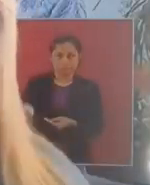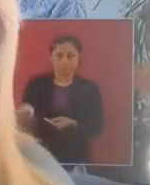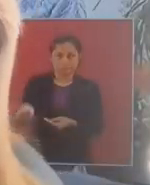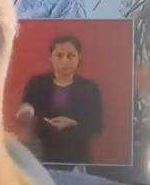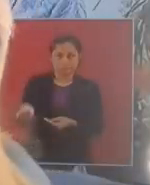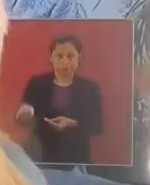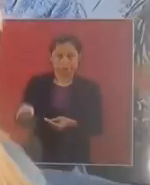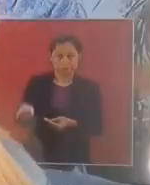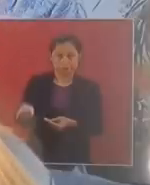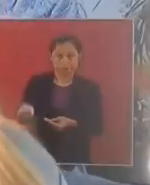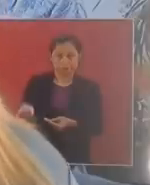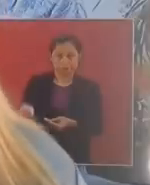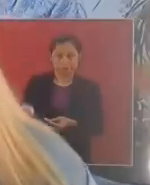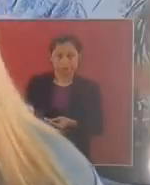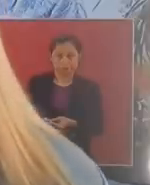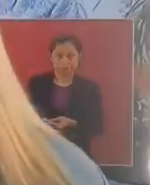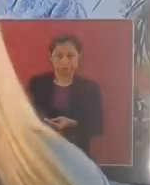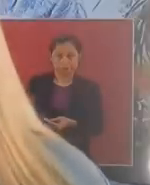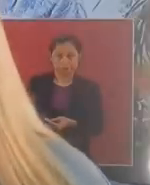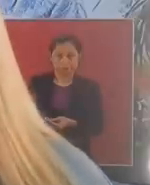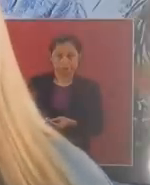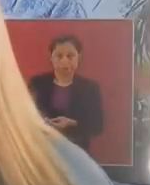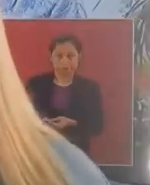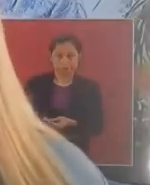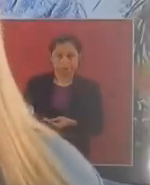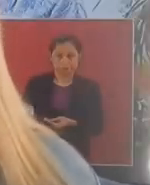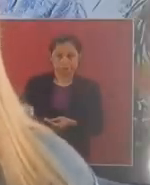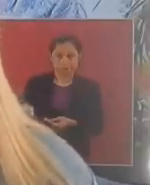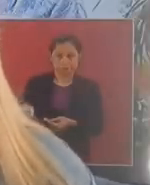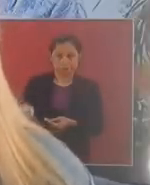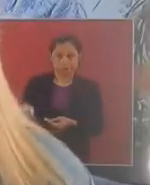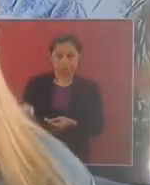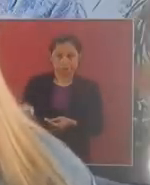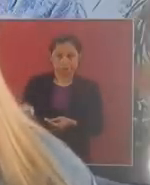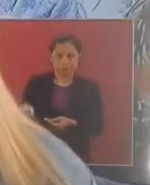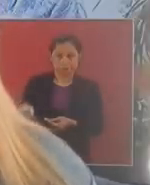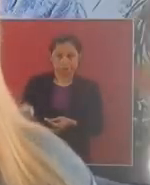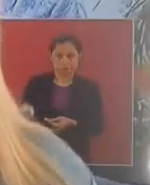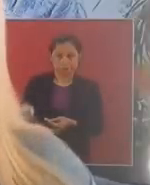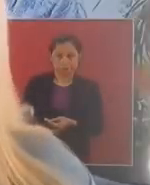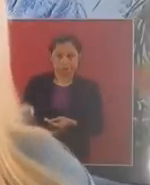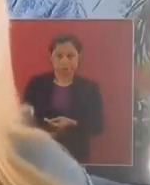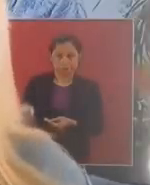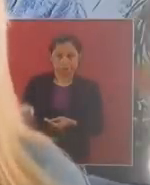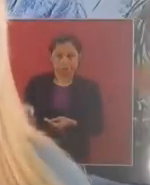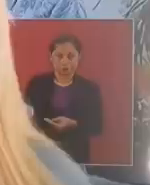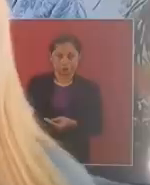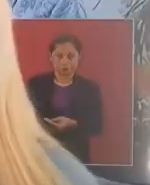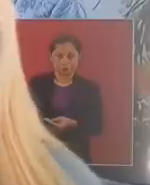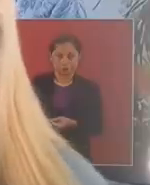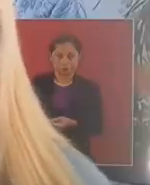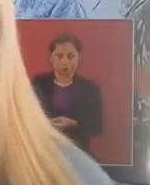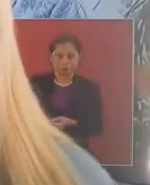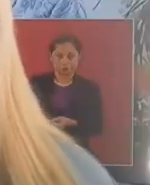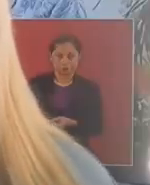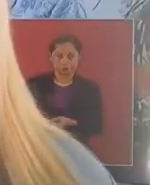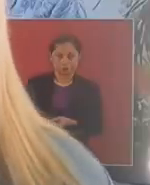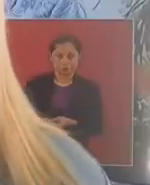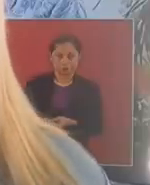es 1 millón para personas con discapacidad que verdaderamente están en extrema